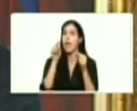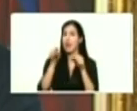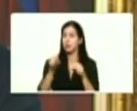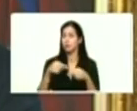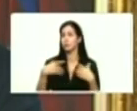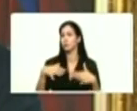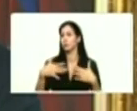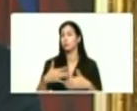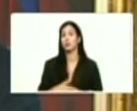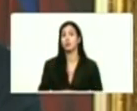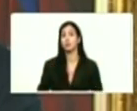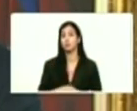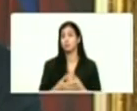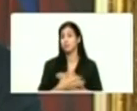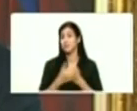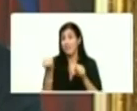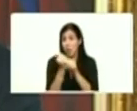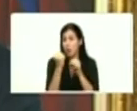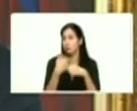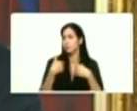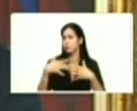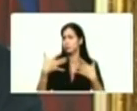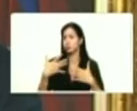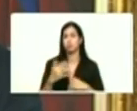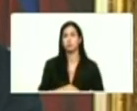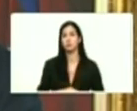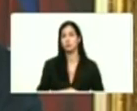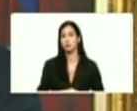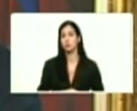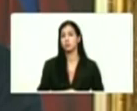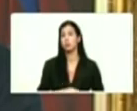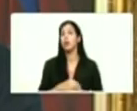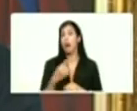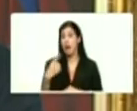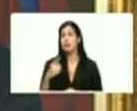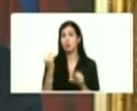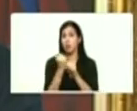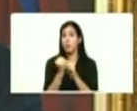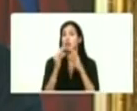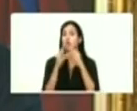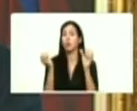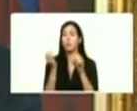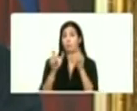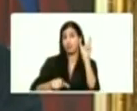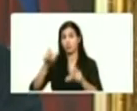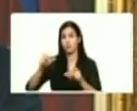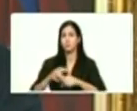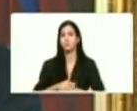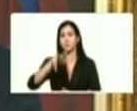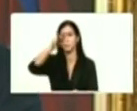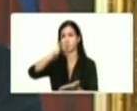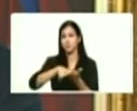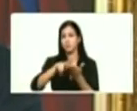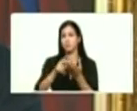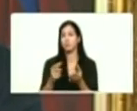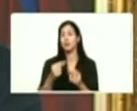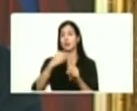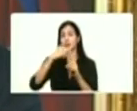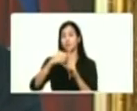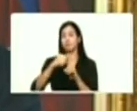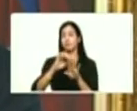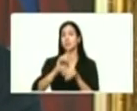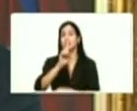miles de empleos de calidad para nuestra amada clase obrera estoy aprobando en este momento una inversión de